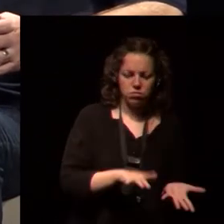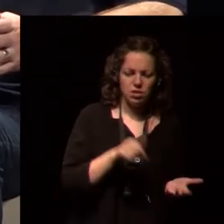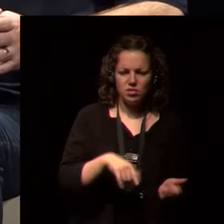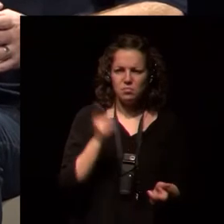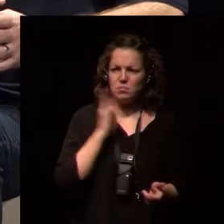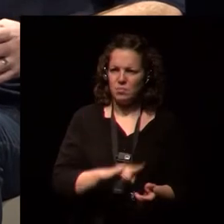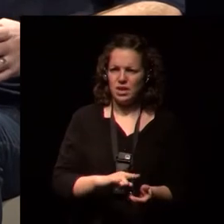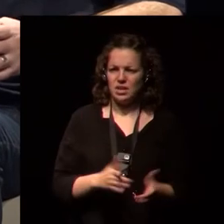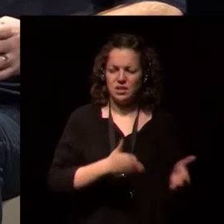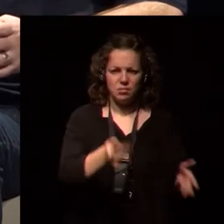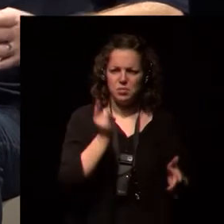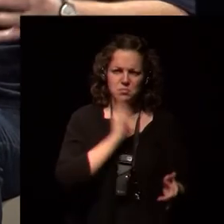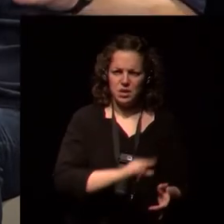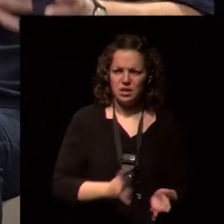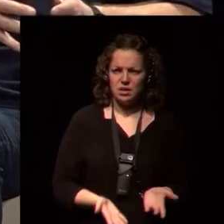va por el mal camino.